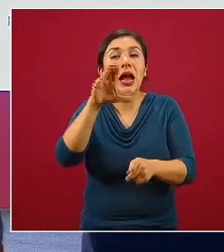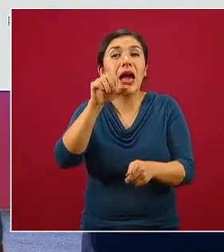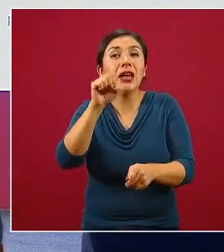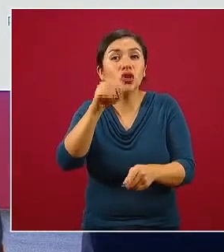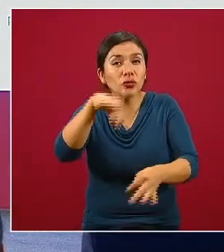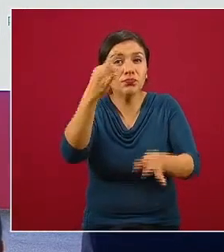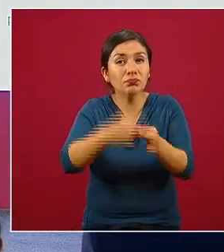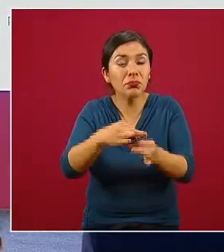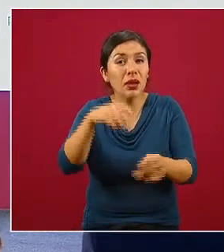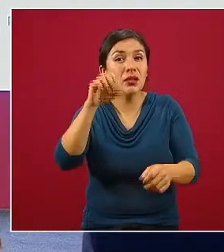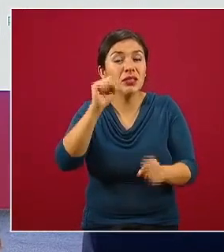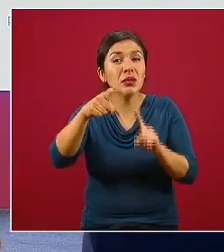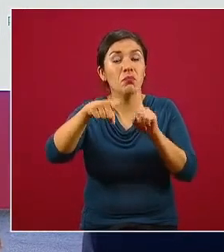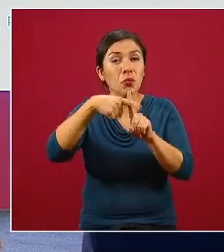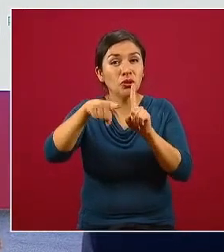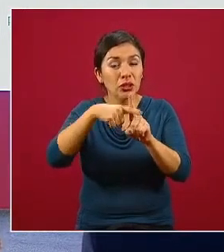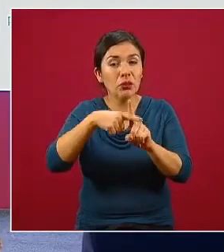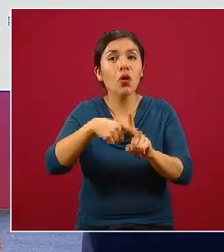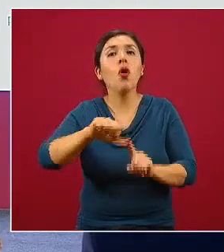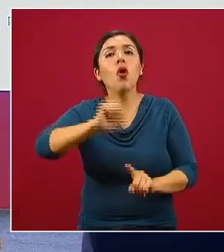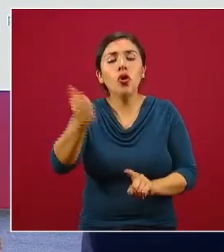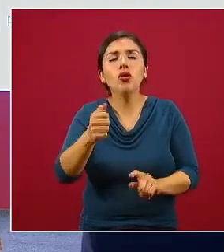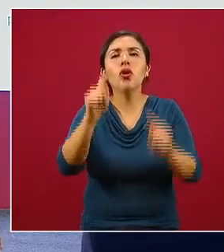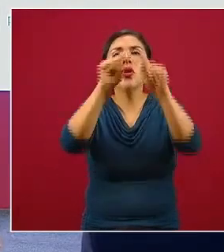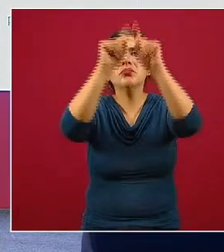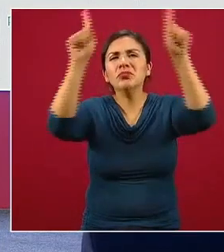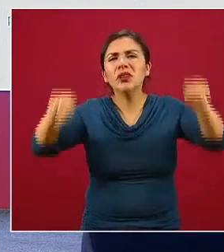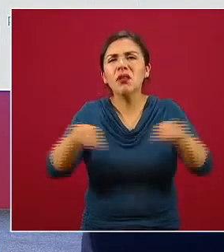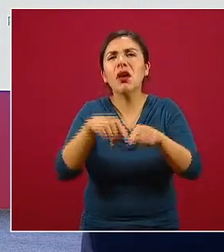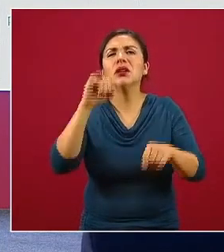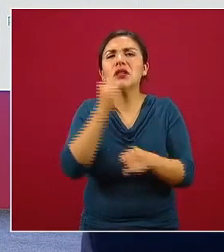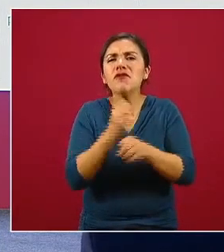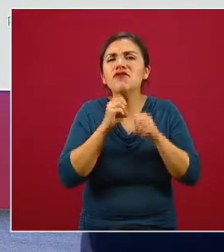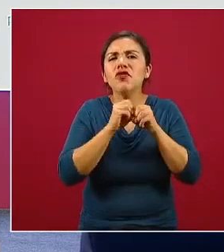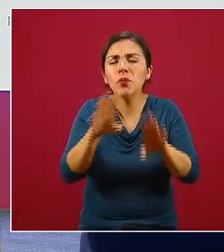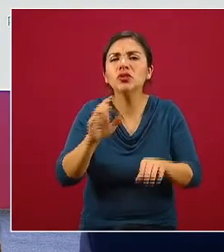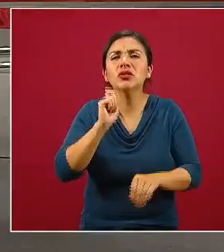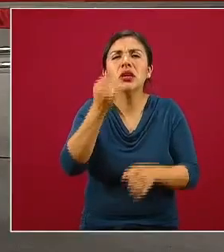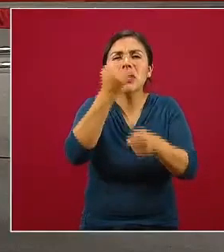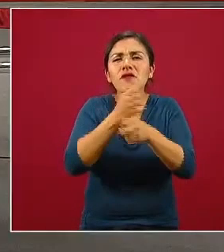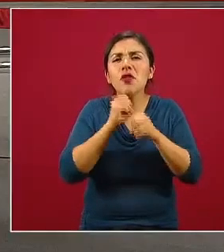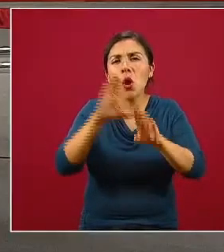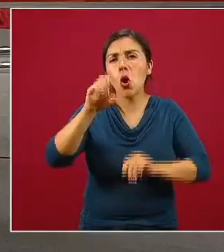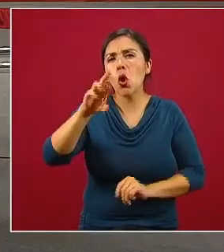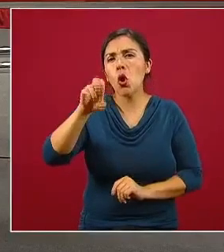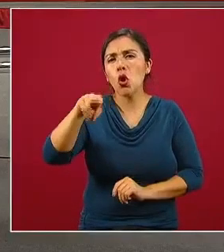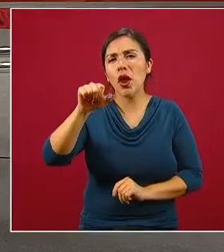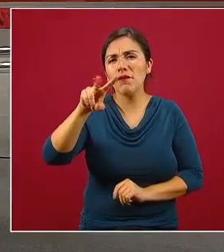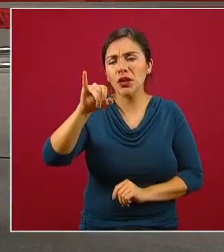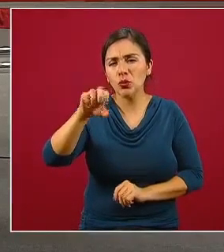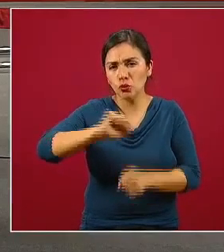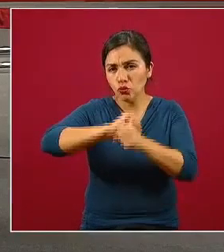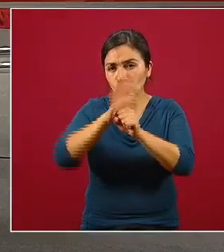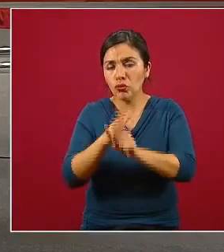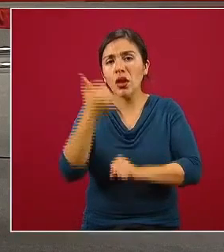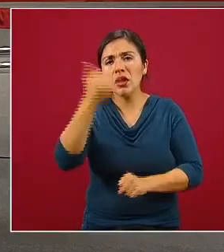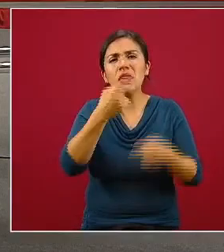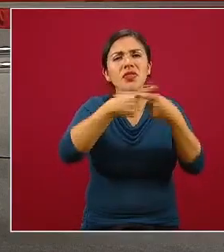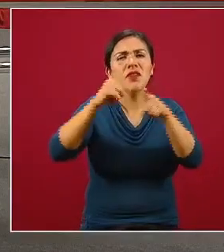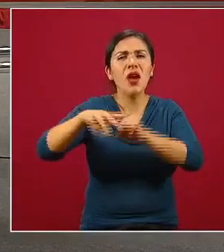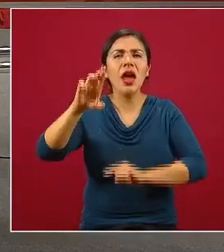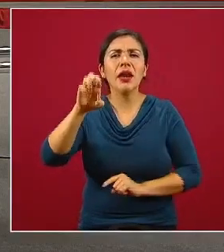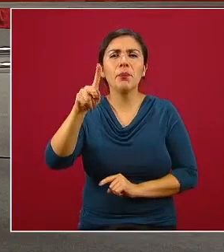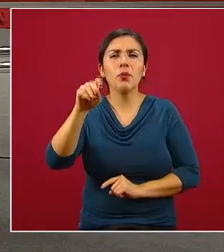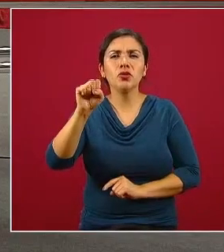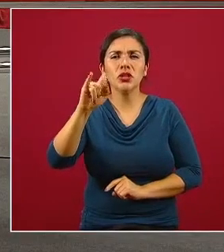índice de movilidad, tableros informativos de los datos de coronavirus y los diferentes repositorios. En